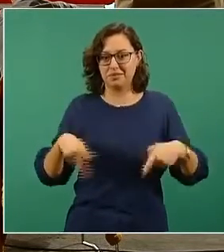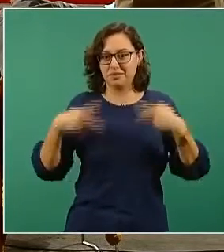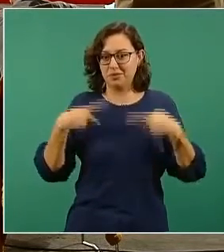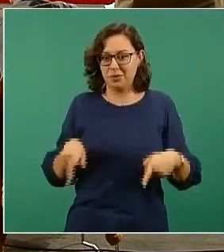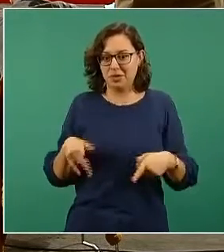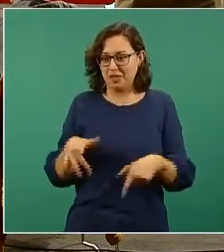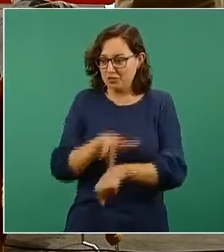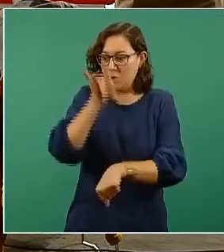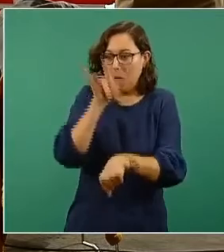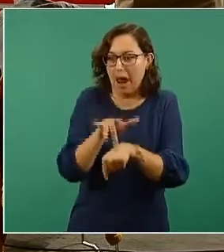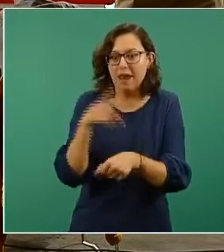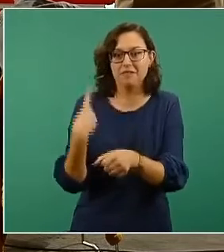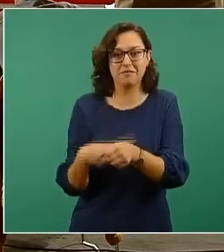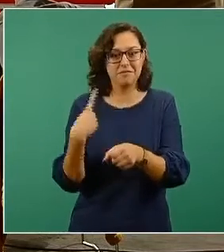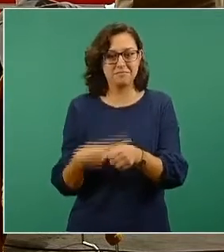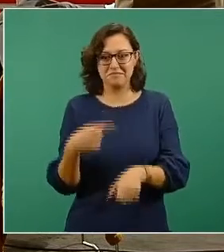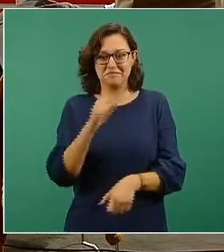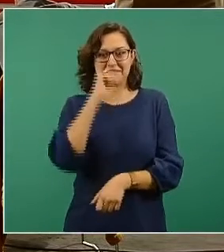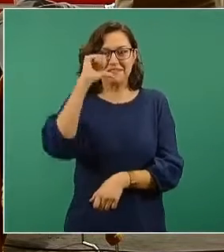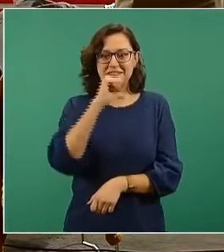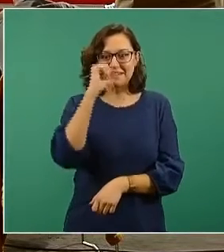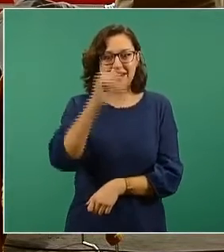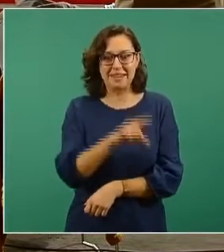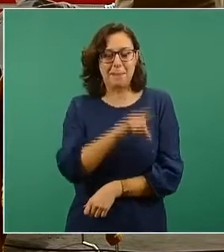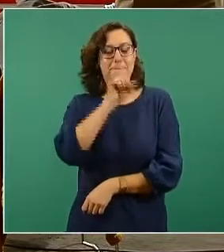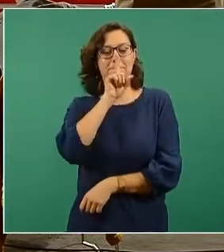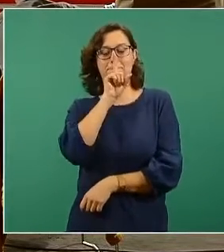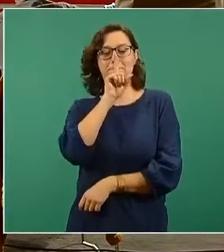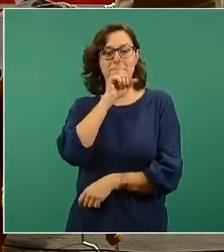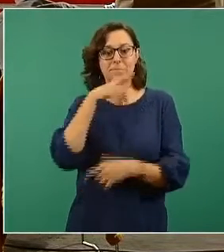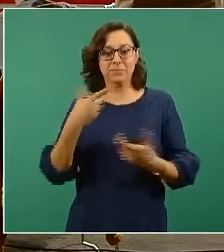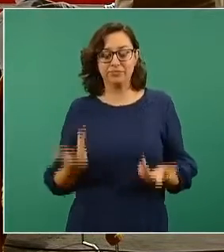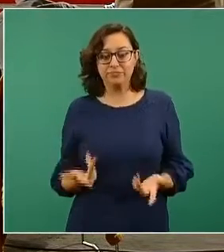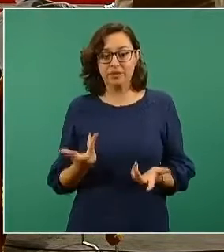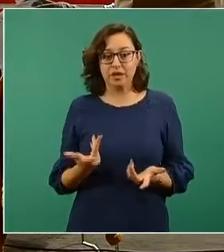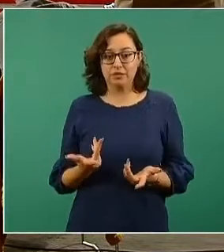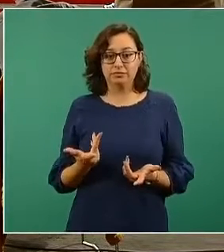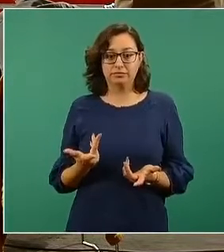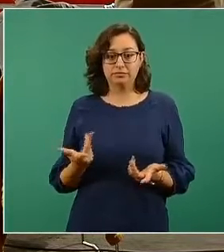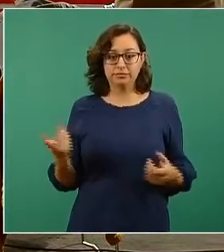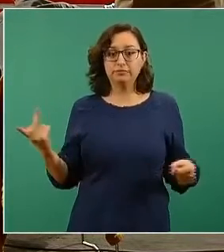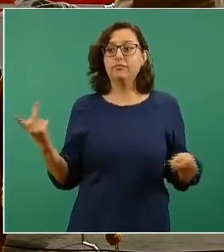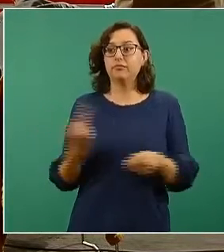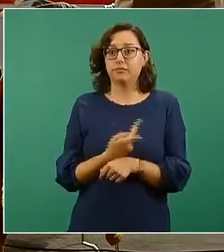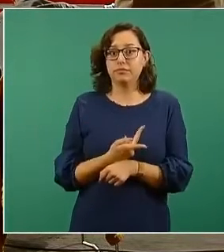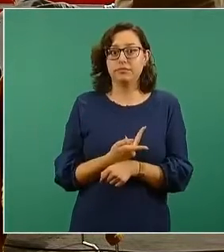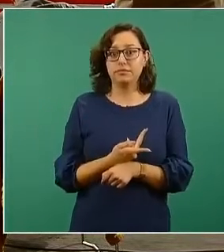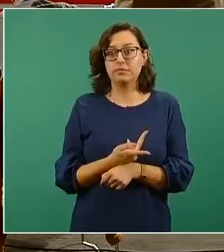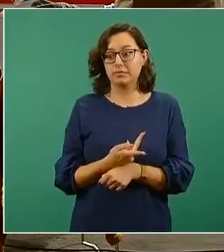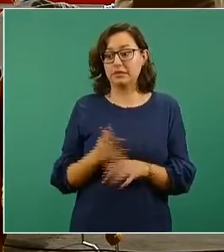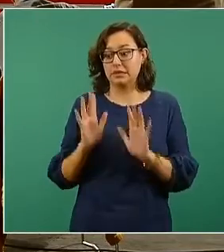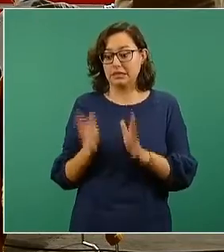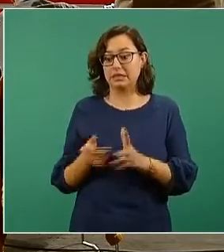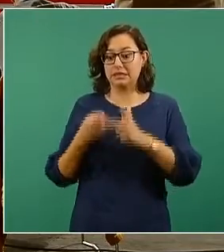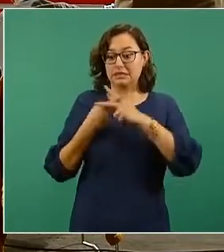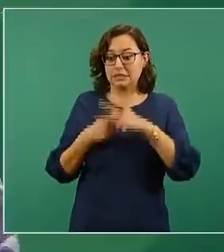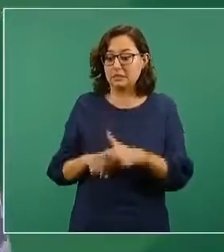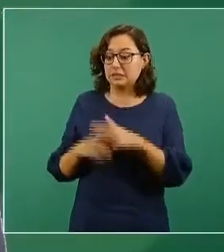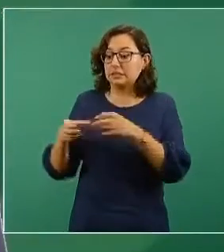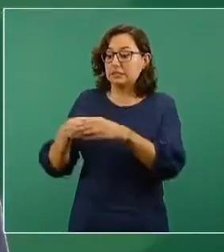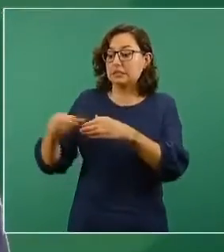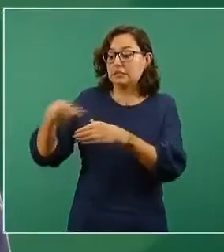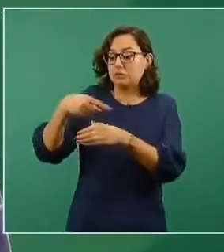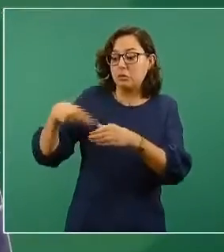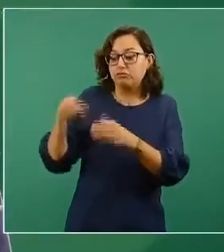casi nadie se había infectado, pero un inóculo, una aportación de personas contagiantes